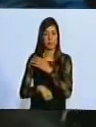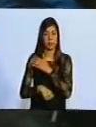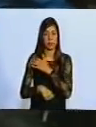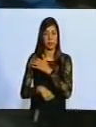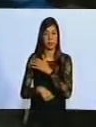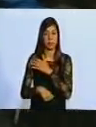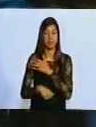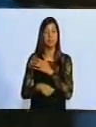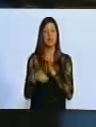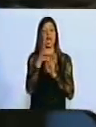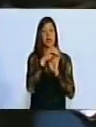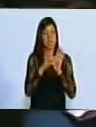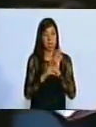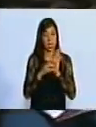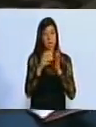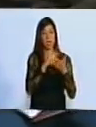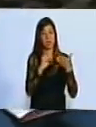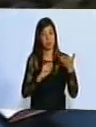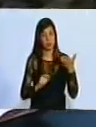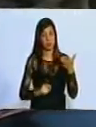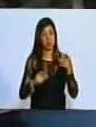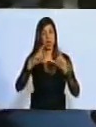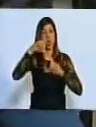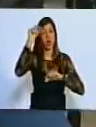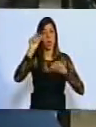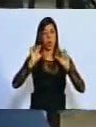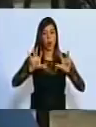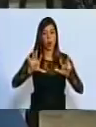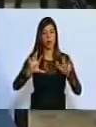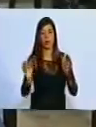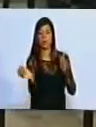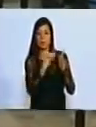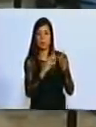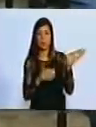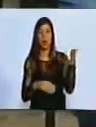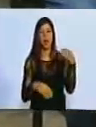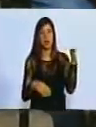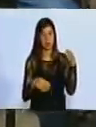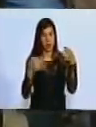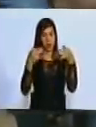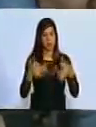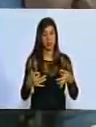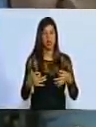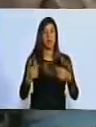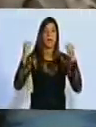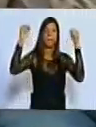el decreto de la octava estrella en el pabellón nacional. ¡Que viva la patria!